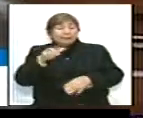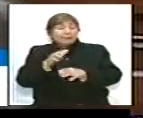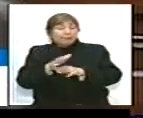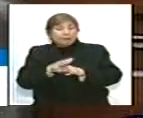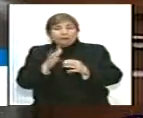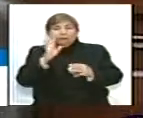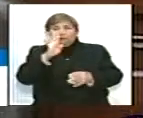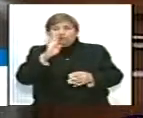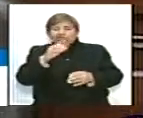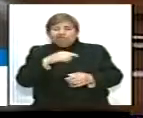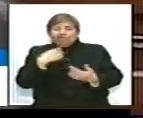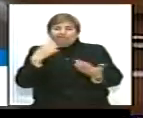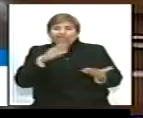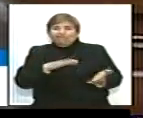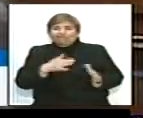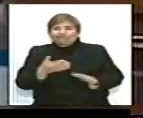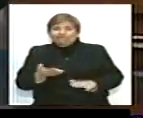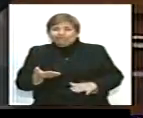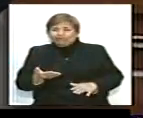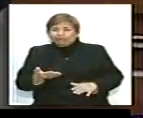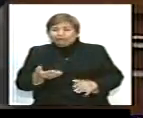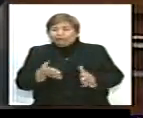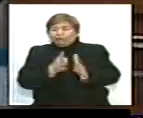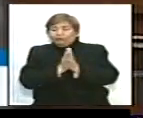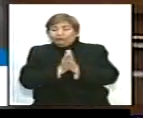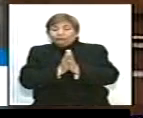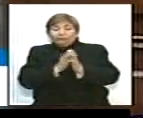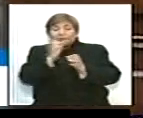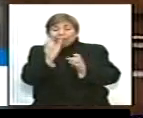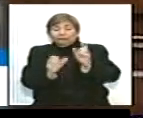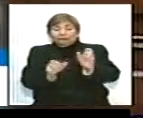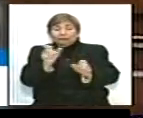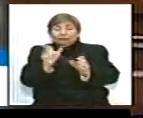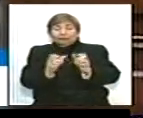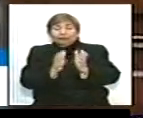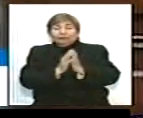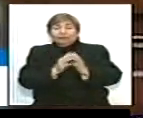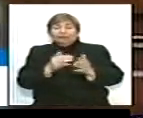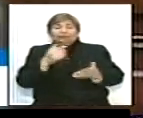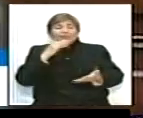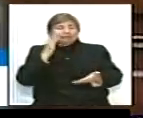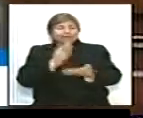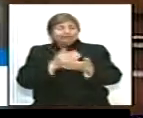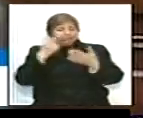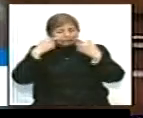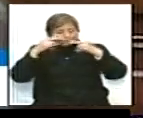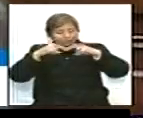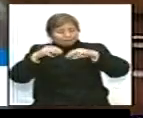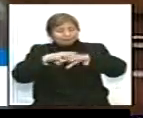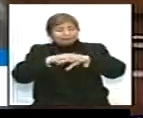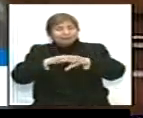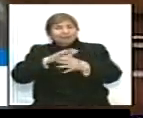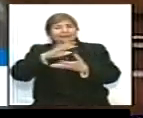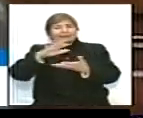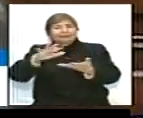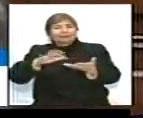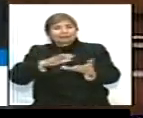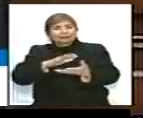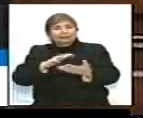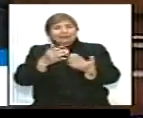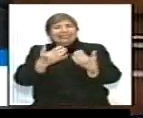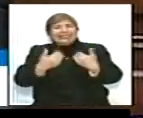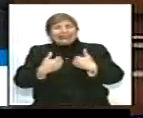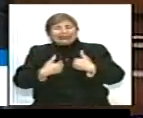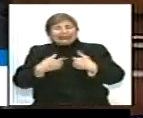4 muertos. Fue a pedido de la población que se pidió que se revisara ese estudio de impacto ambiental que pedía